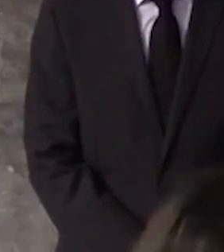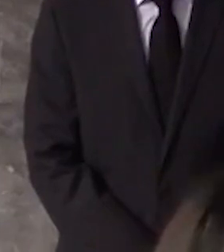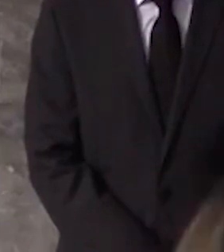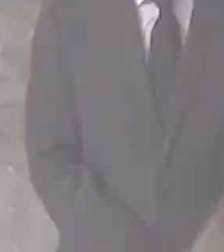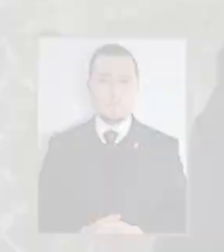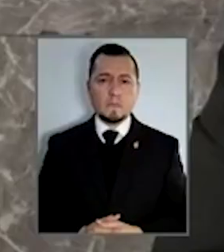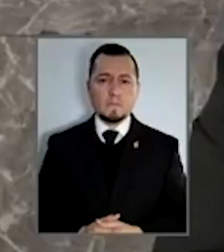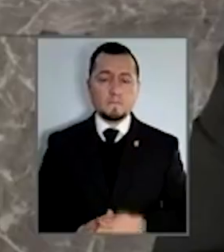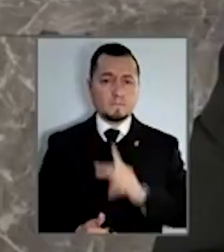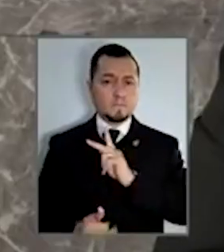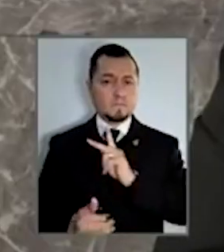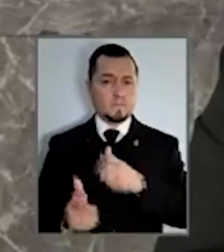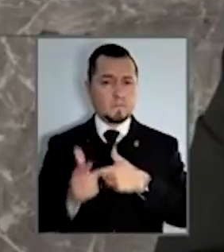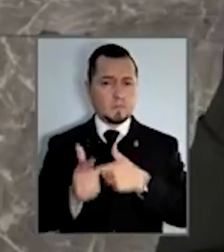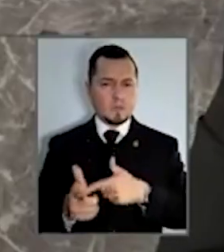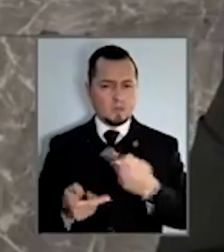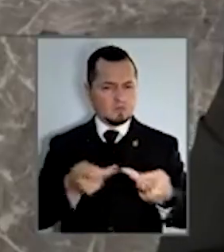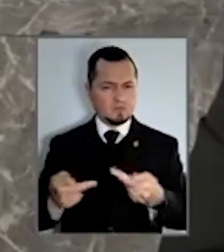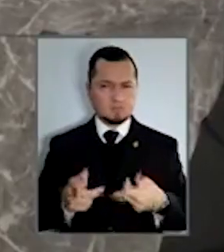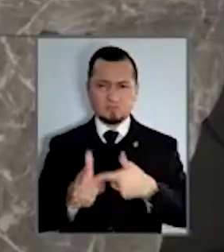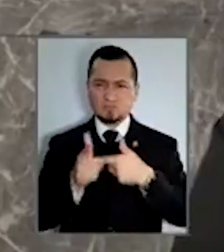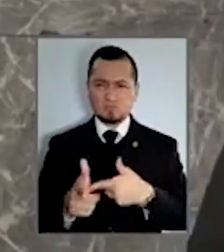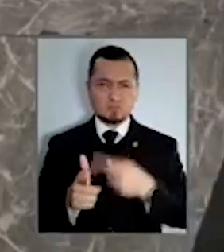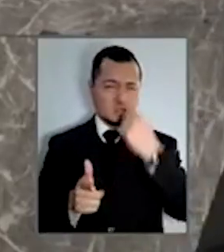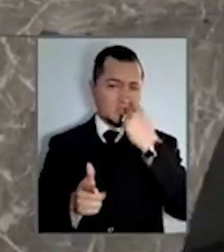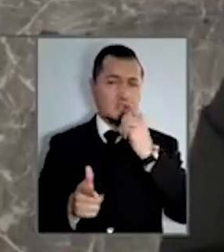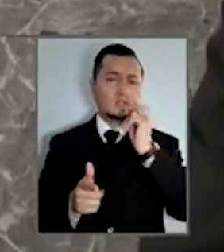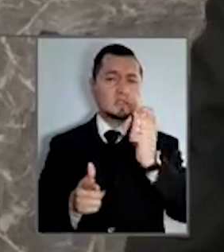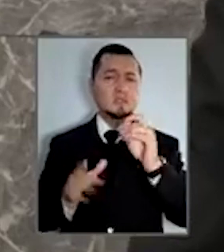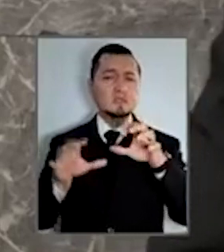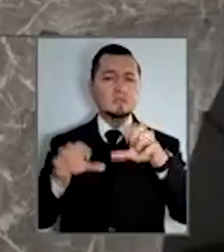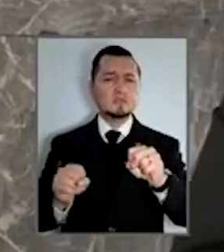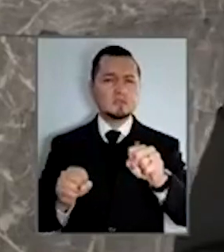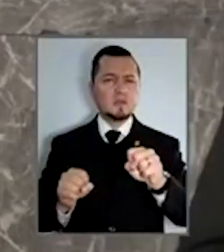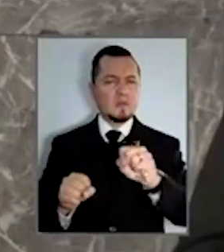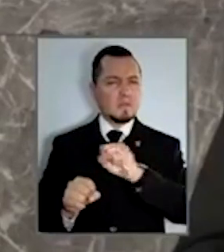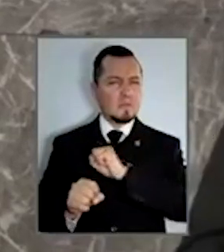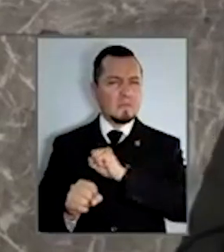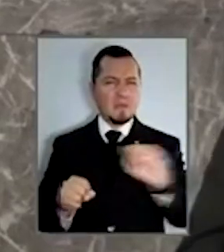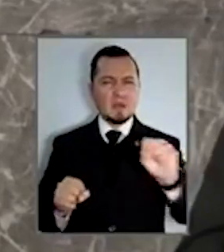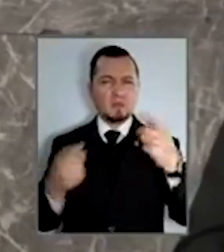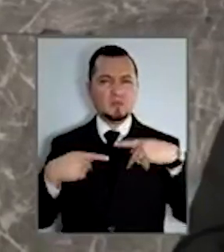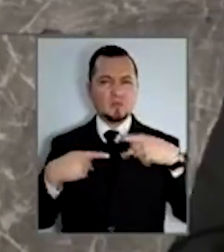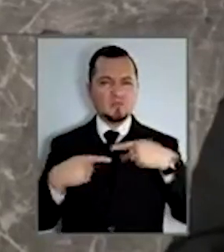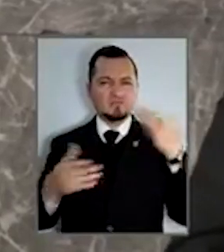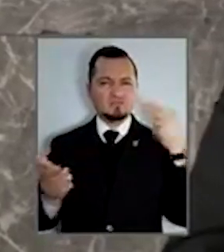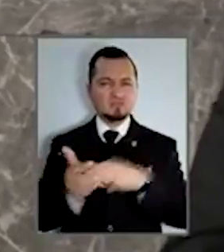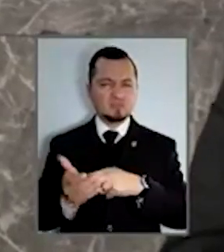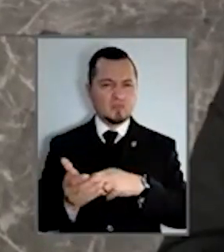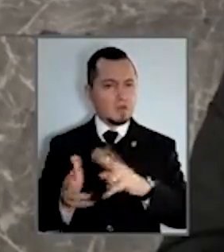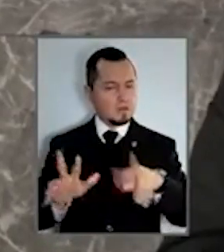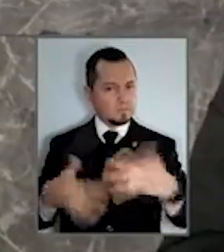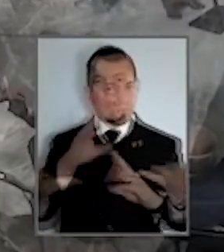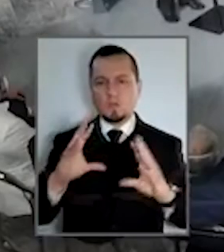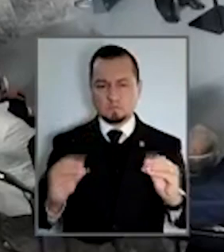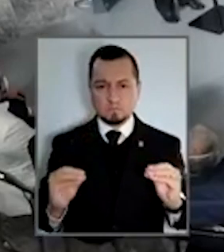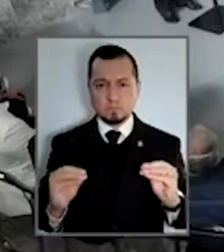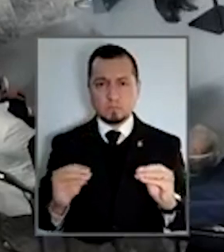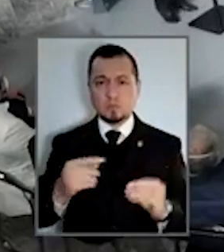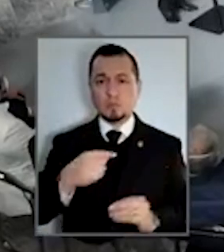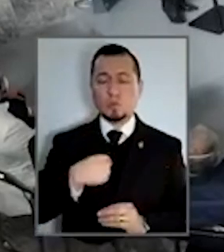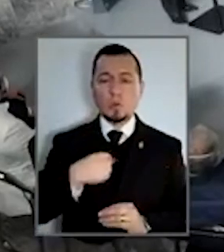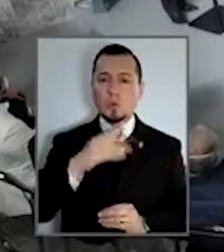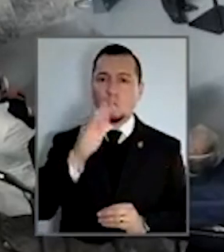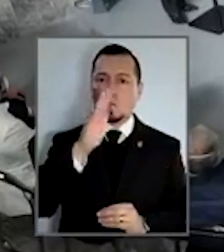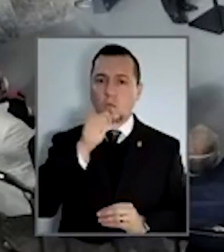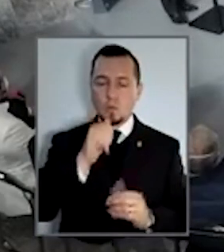simplemente fue el mejor. Enrique Alfaro dijo que su amigo fue un líder y que tres momentos marcaron su historia juntos: su coincidir como diputados, su